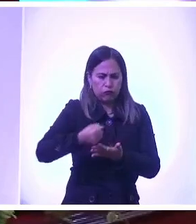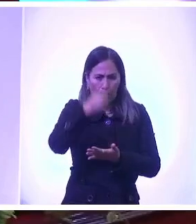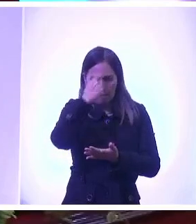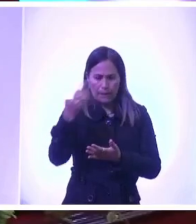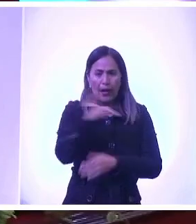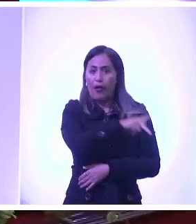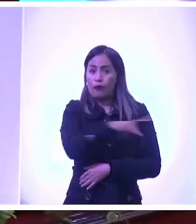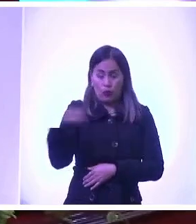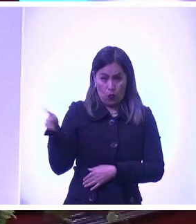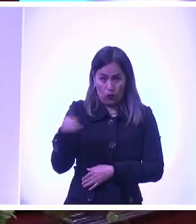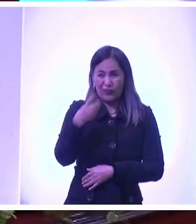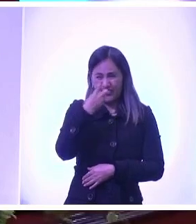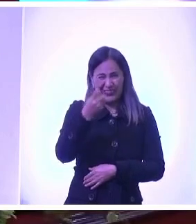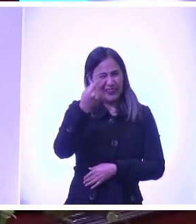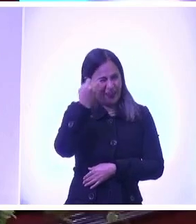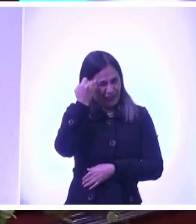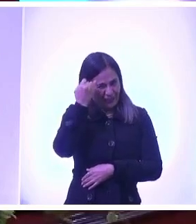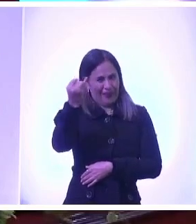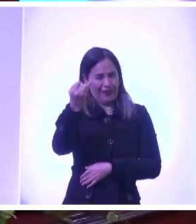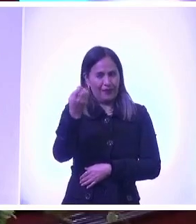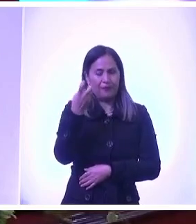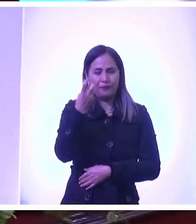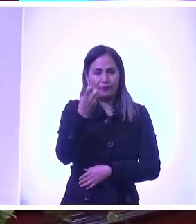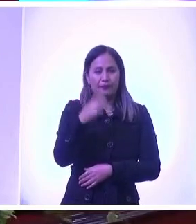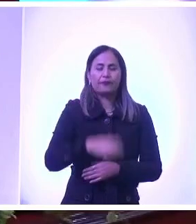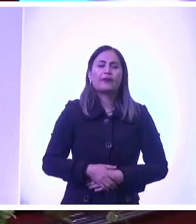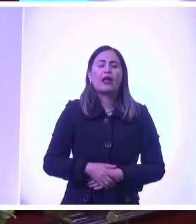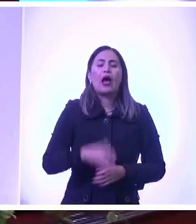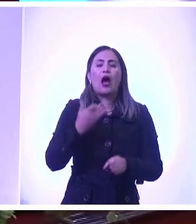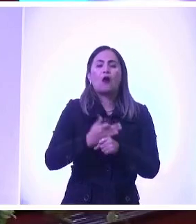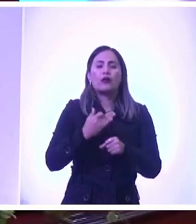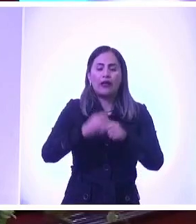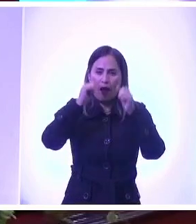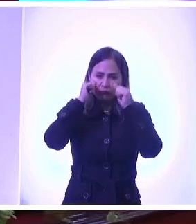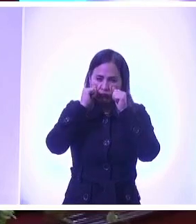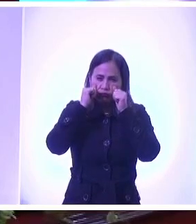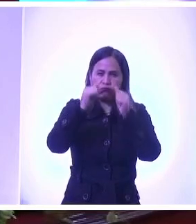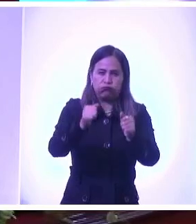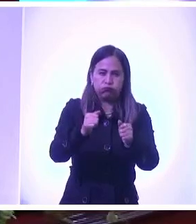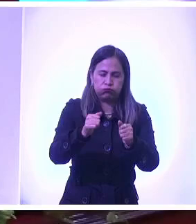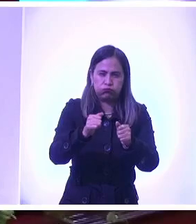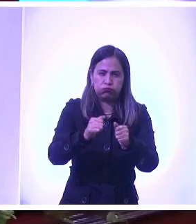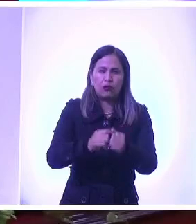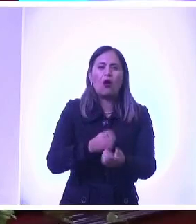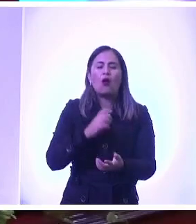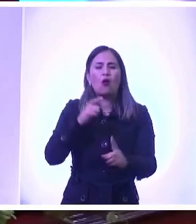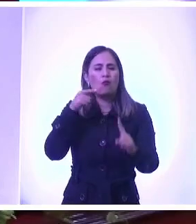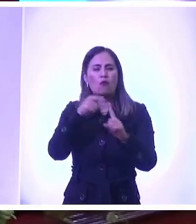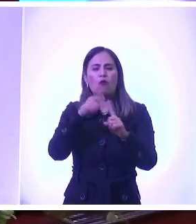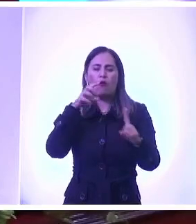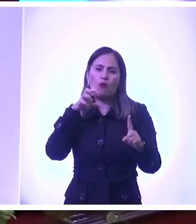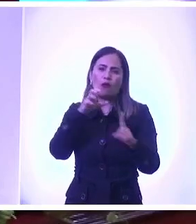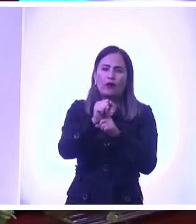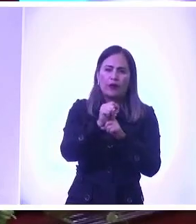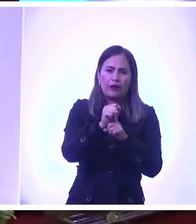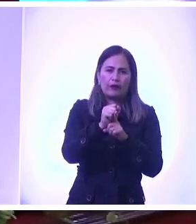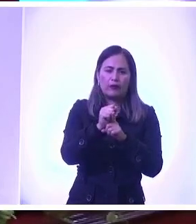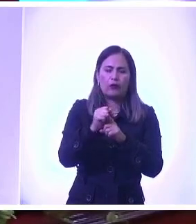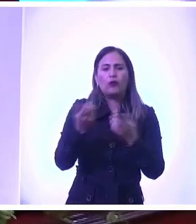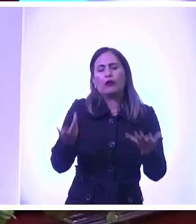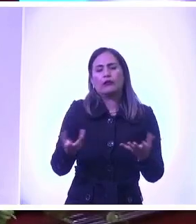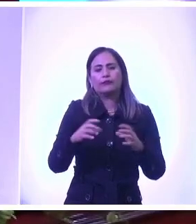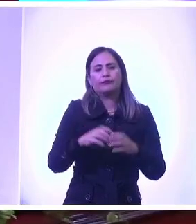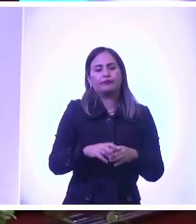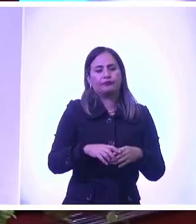ser la filosofía lo que también tenemos que tener mucha atención Es que solo se va a lograr Si los que son parte del